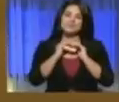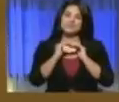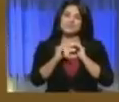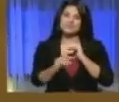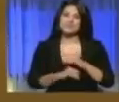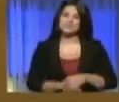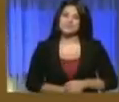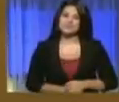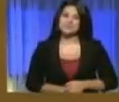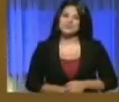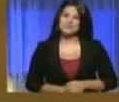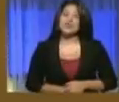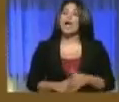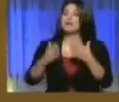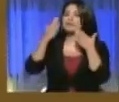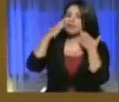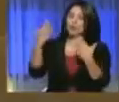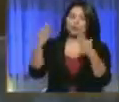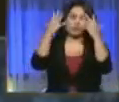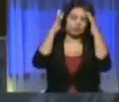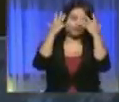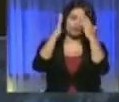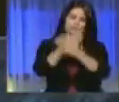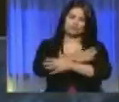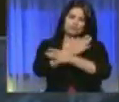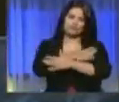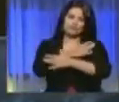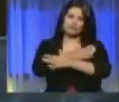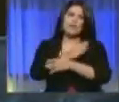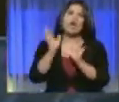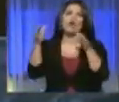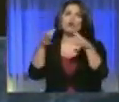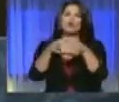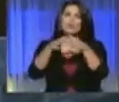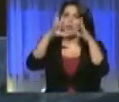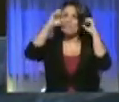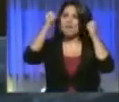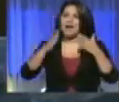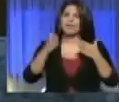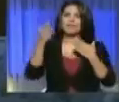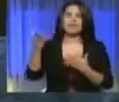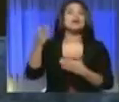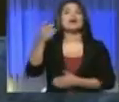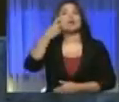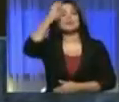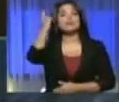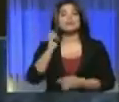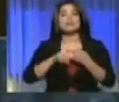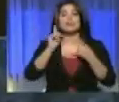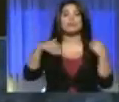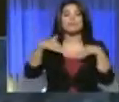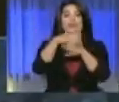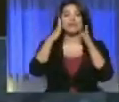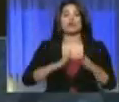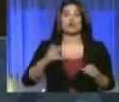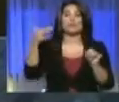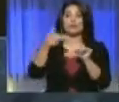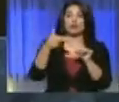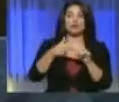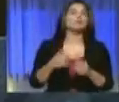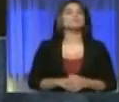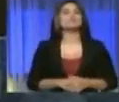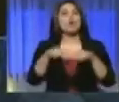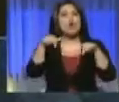Muy bien, saludos, un aplauso desde aquí a nuestra delegación de alto nivel de la canciller y el ministro de petróleo. Hoy